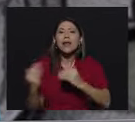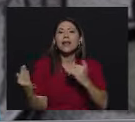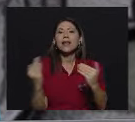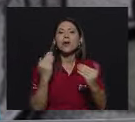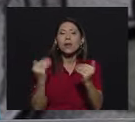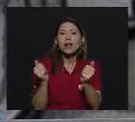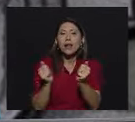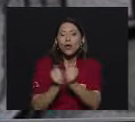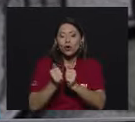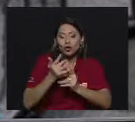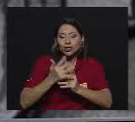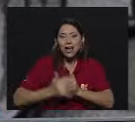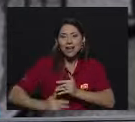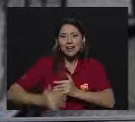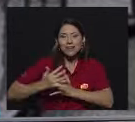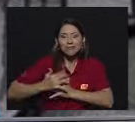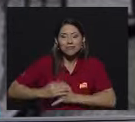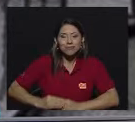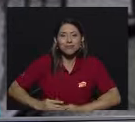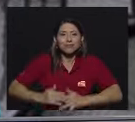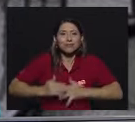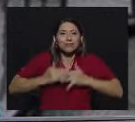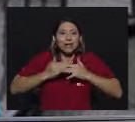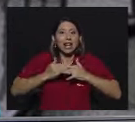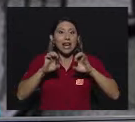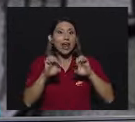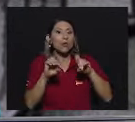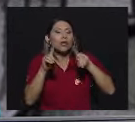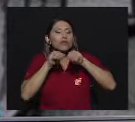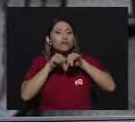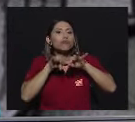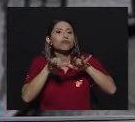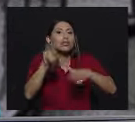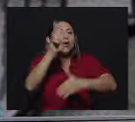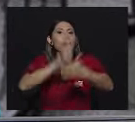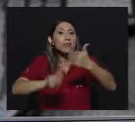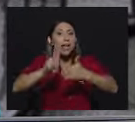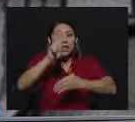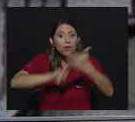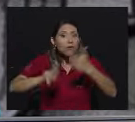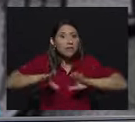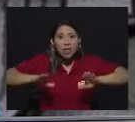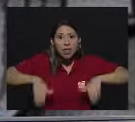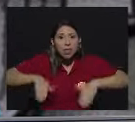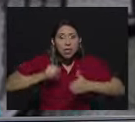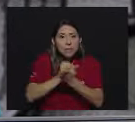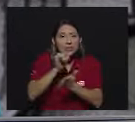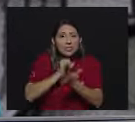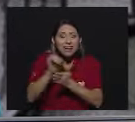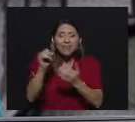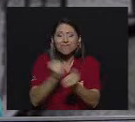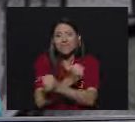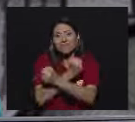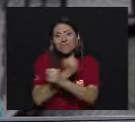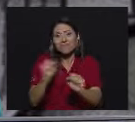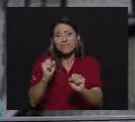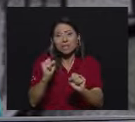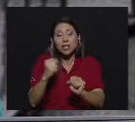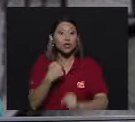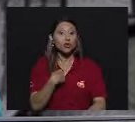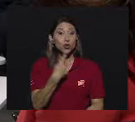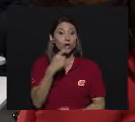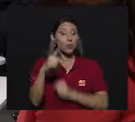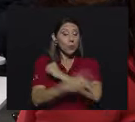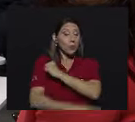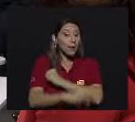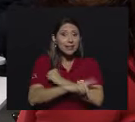que recorre cualquier tejido en toda universidad. La universidad que no investiga es una que no es posible. Y yo digo, un país que no investiga